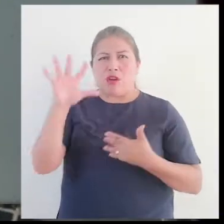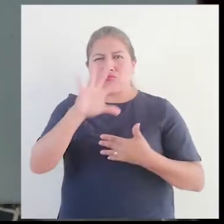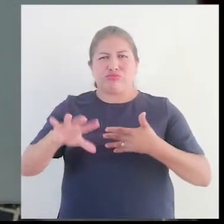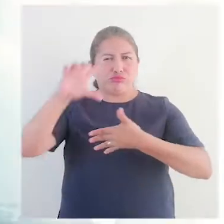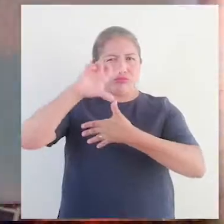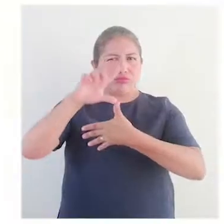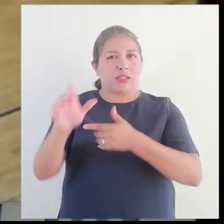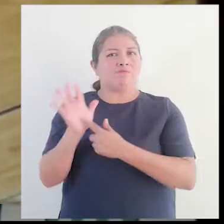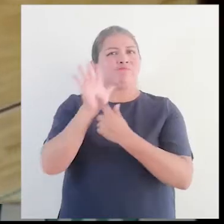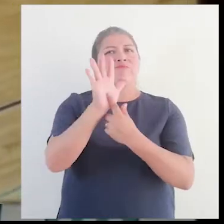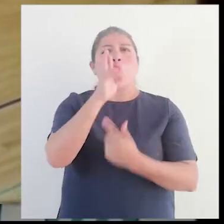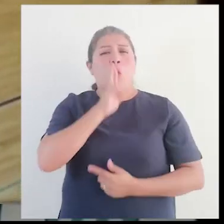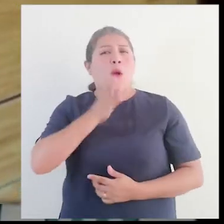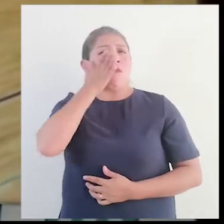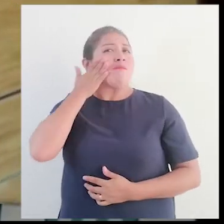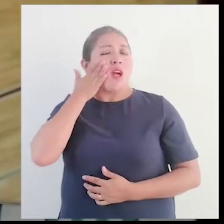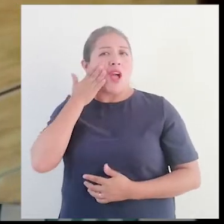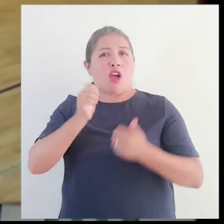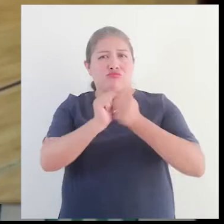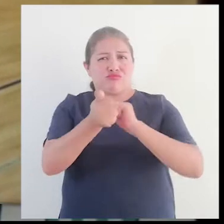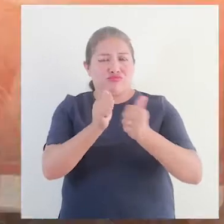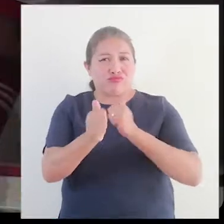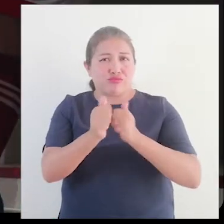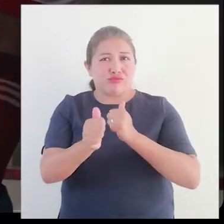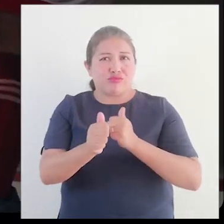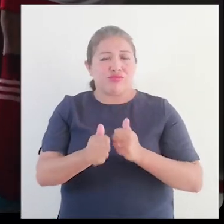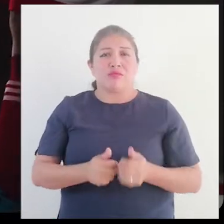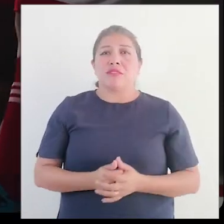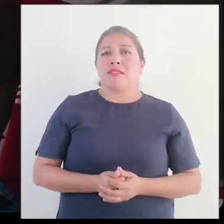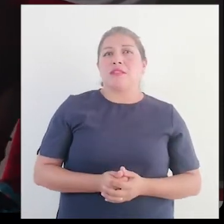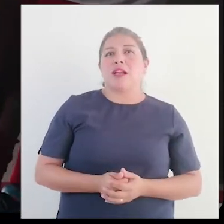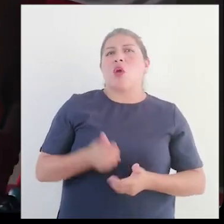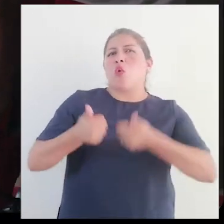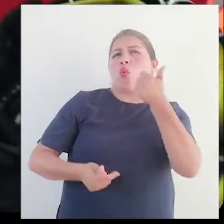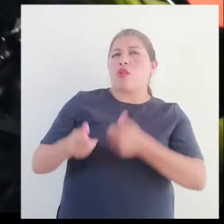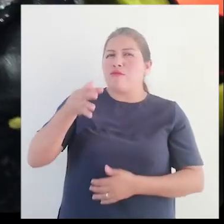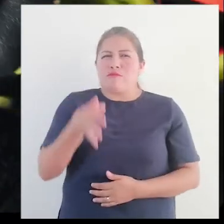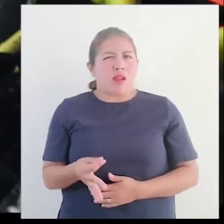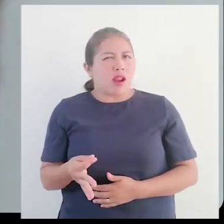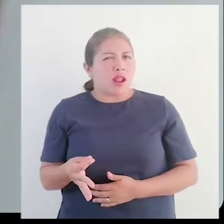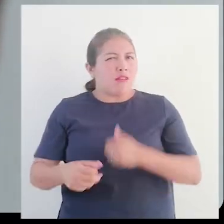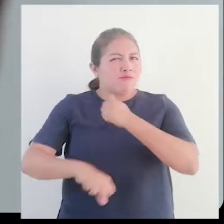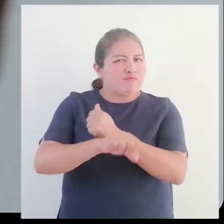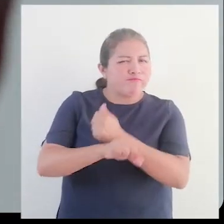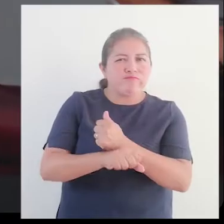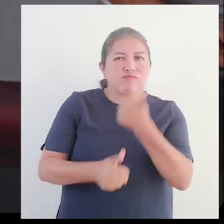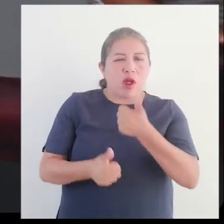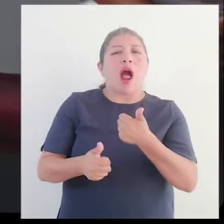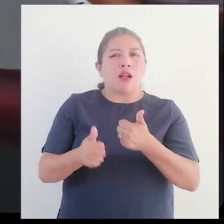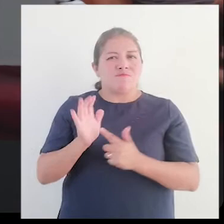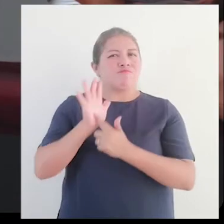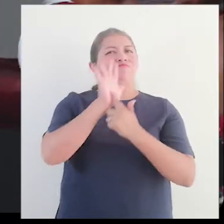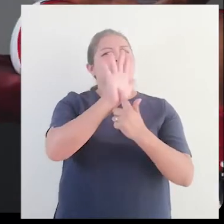todo por sus colores y a disputar cada jugada. Pero su verdadero partido es por la visibilidad y